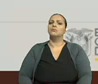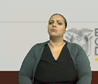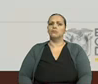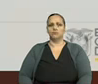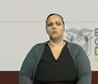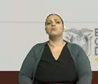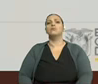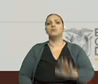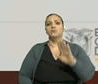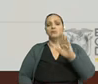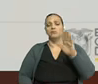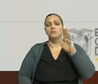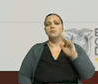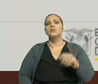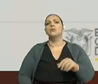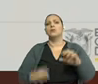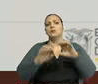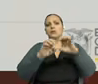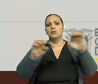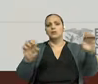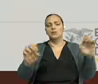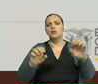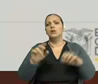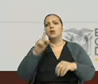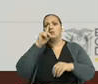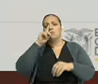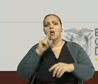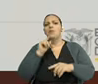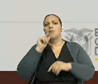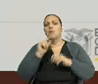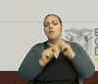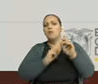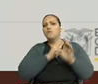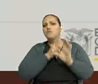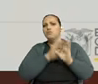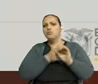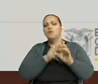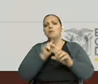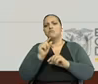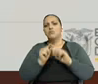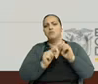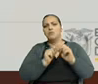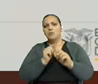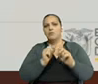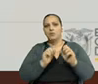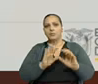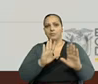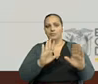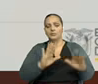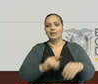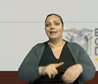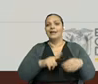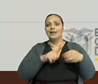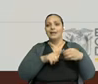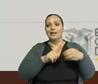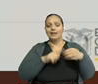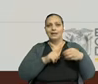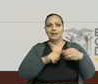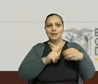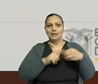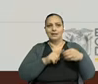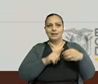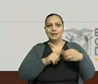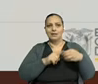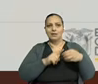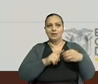su aprobación progresivo a las actividades laborales. Bueno, y por último, únicamente para Quito se mantiene el mismo horario y jornada